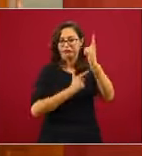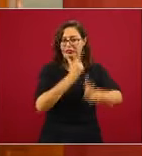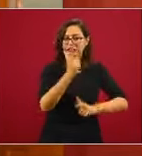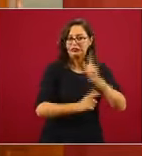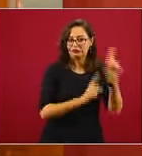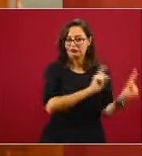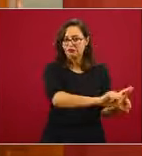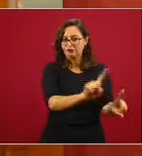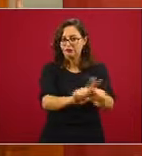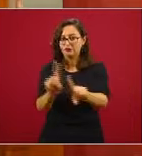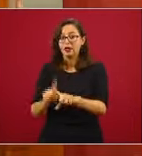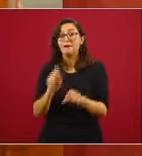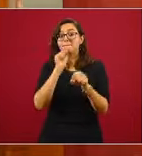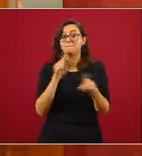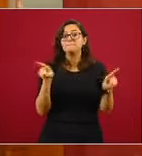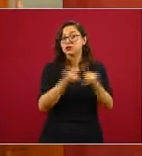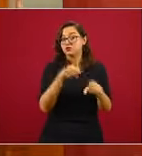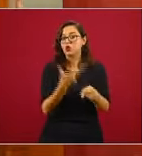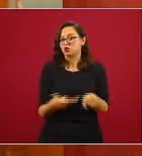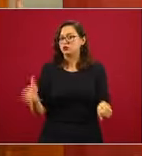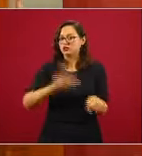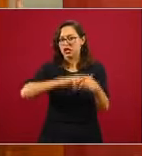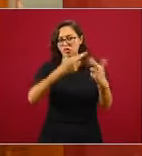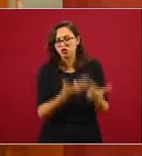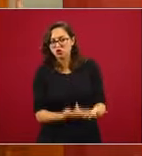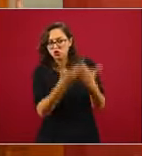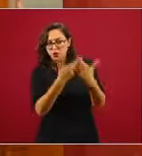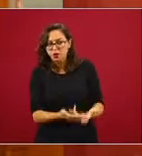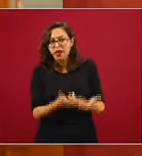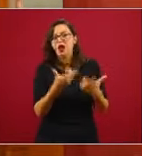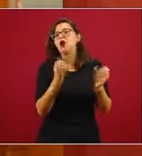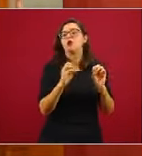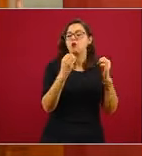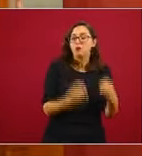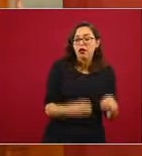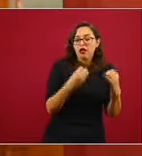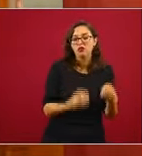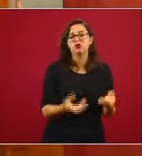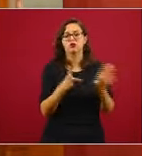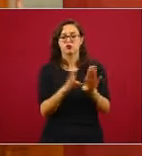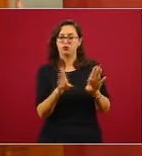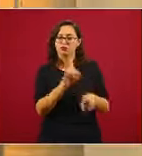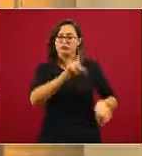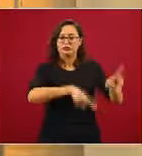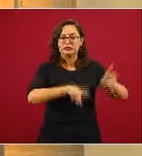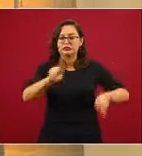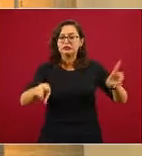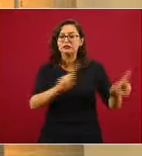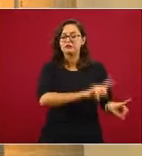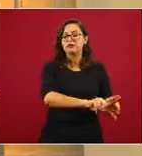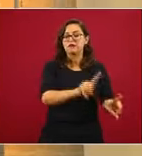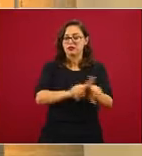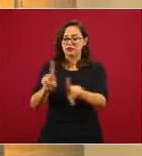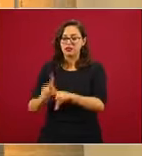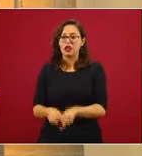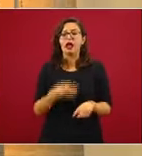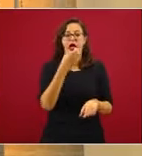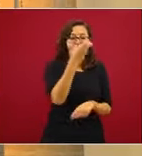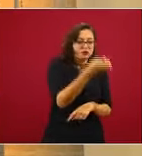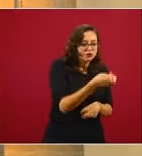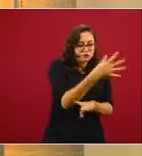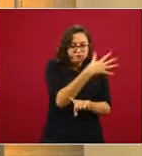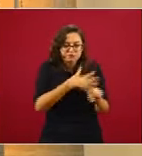lógicamente, las capacidades de atención médica que a su vez también están en estas entidades federativas, permitiendo así de esta manera, en